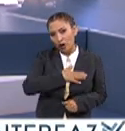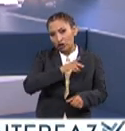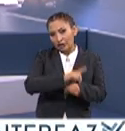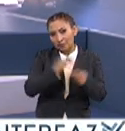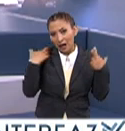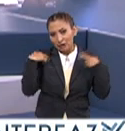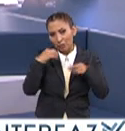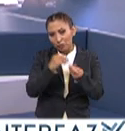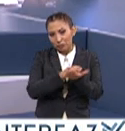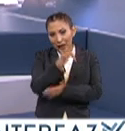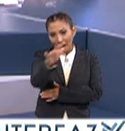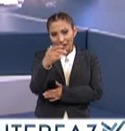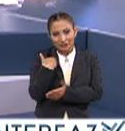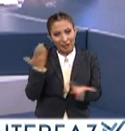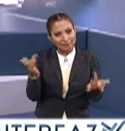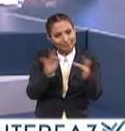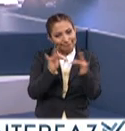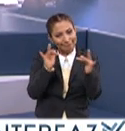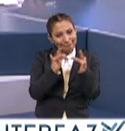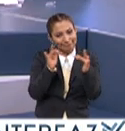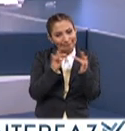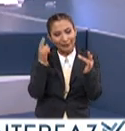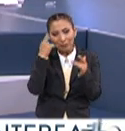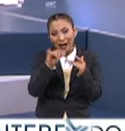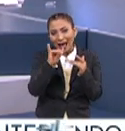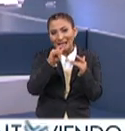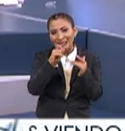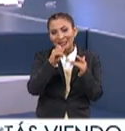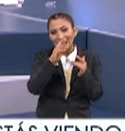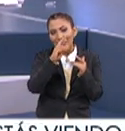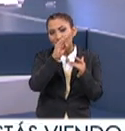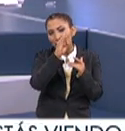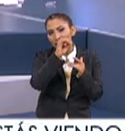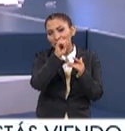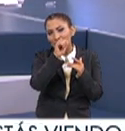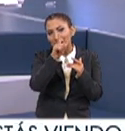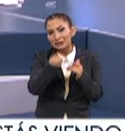días, maestro. Muchas gracias por este enlace para Interfaz.